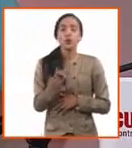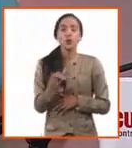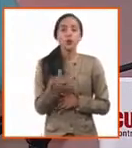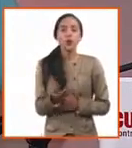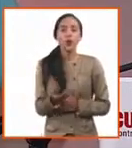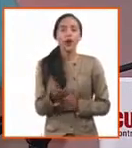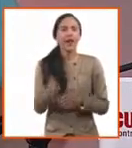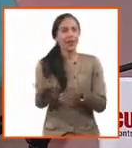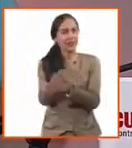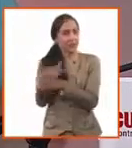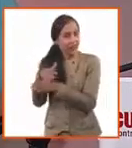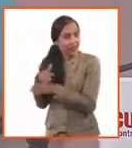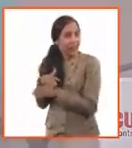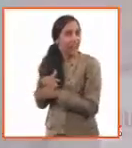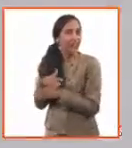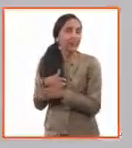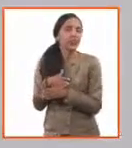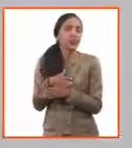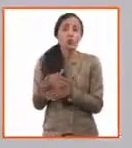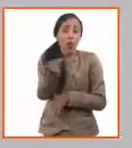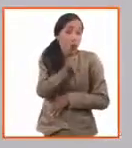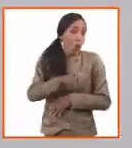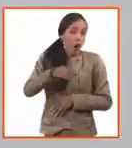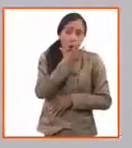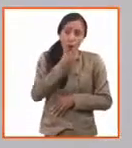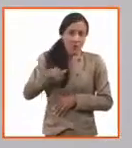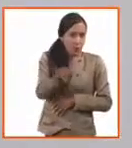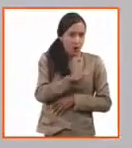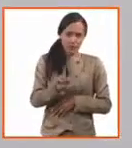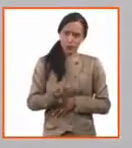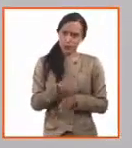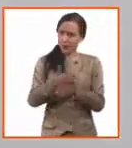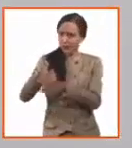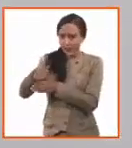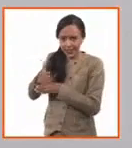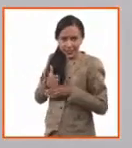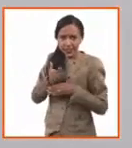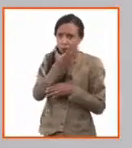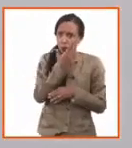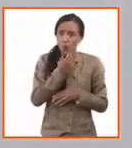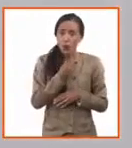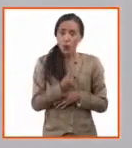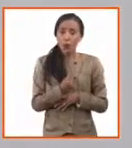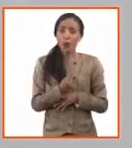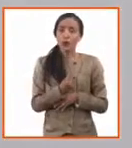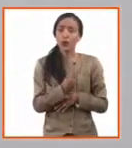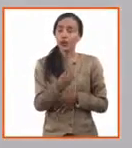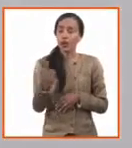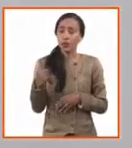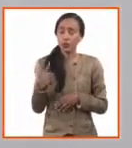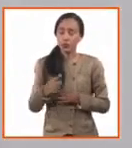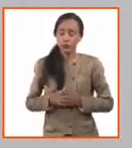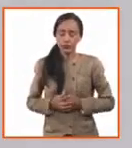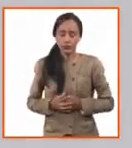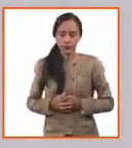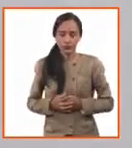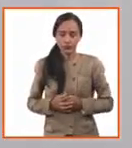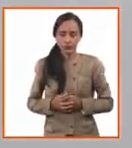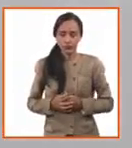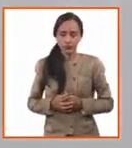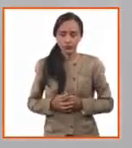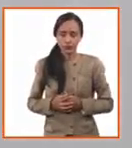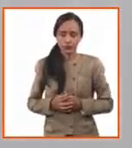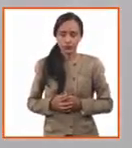diversidad la heterogeneidad las diferencias que enmarcan entonces me parece que